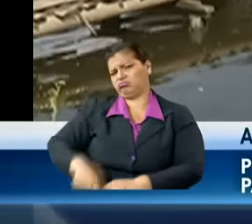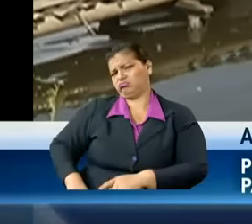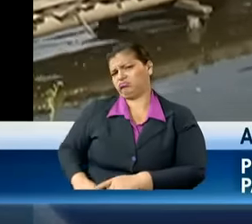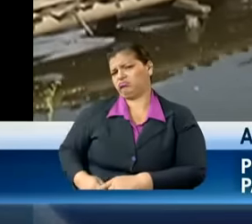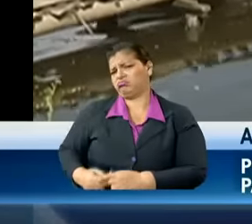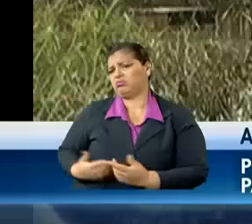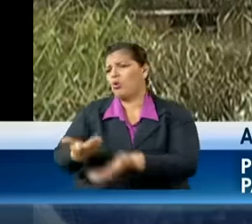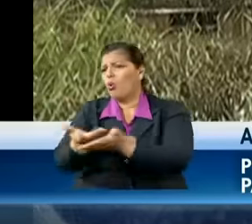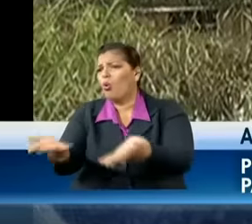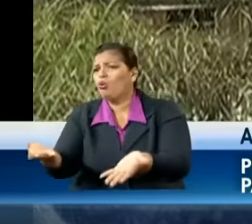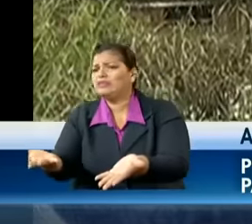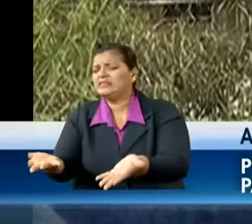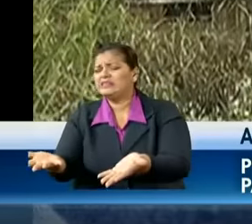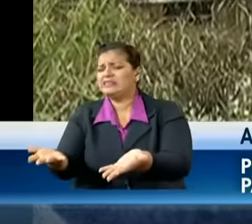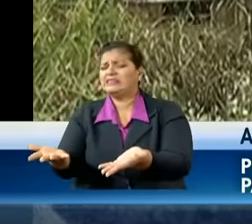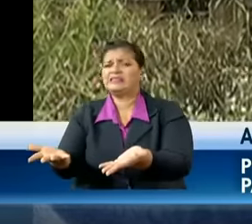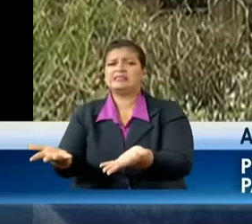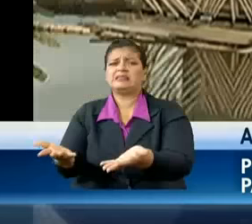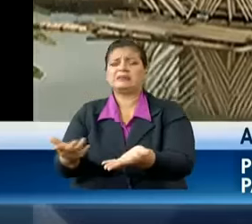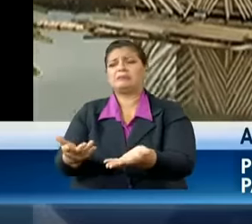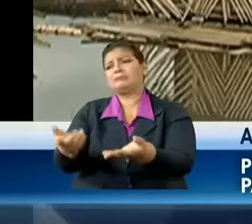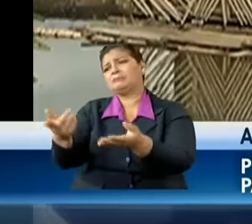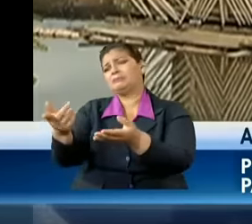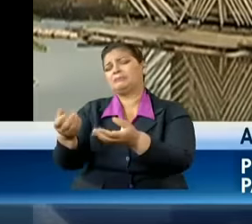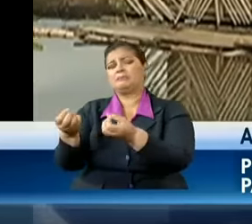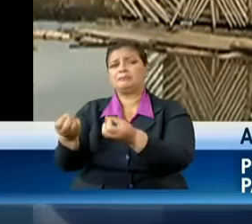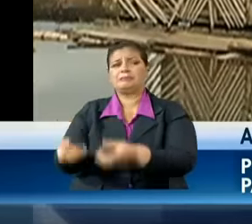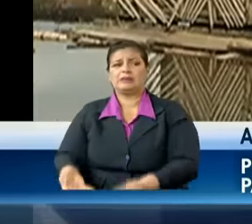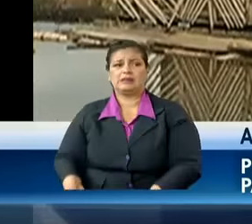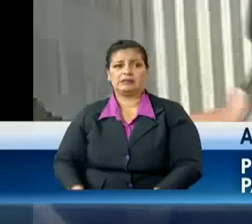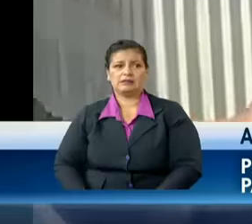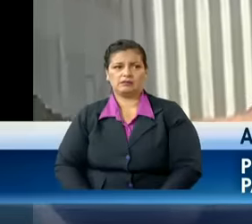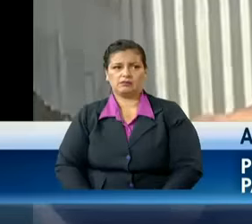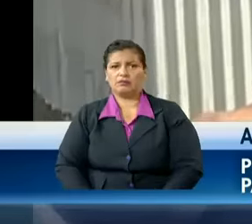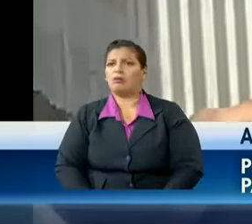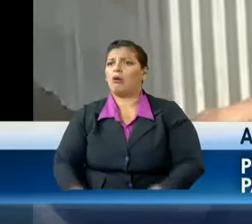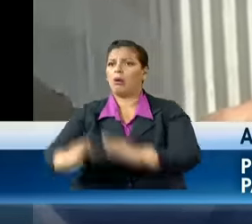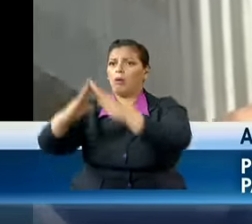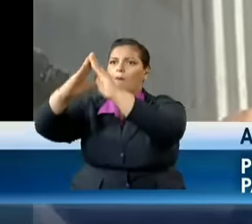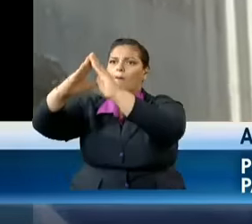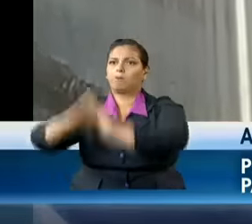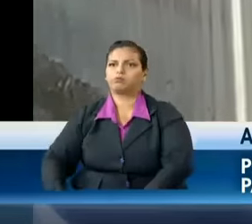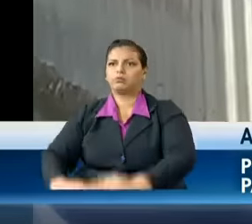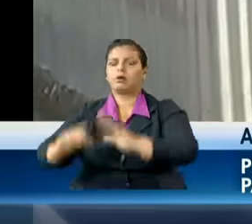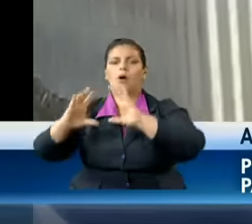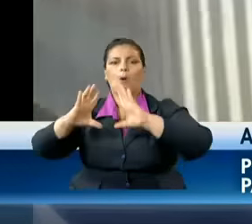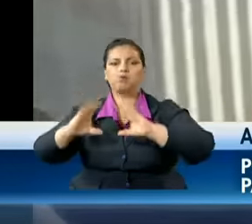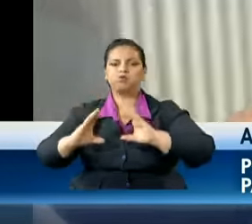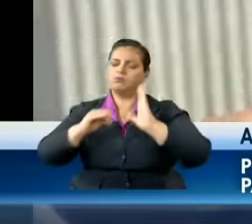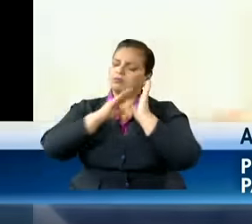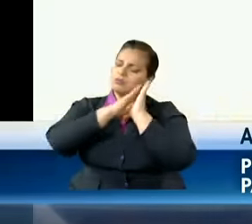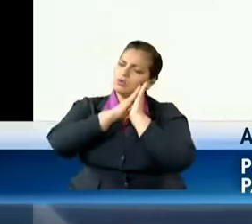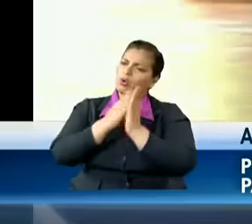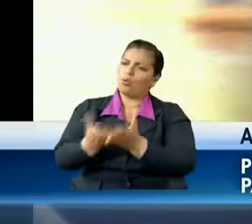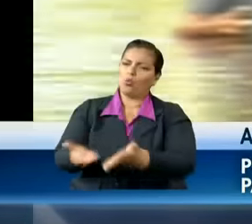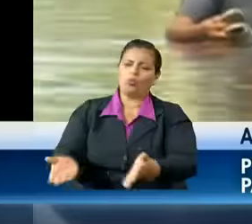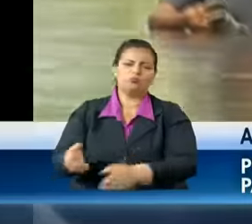podemos sacar nada, ahí está todo perdido y ahí abajo. Su casa quedó completamente hundida, ¿no? Hundida, colchones, todos están ahí, la mía y la de mi